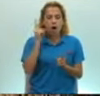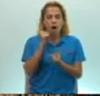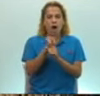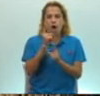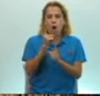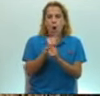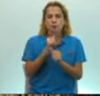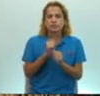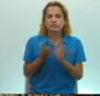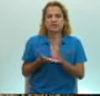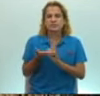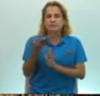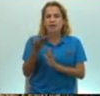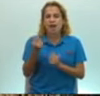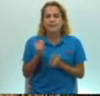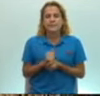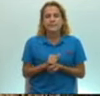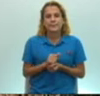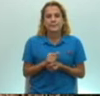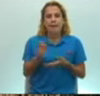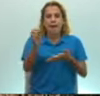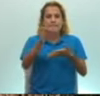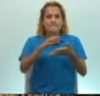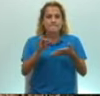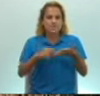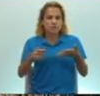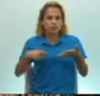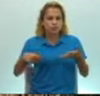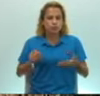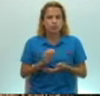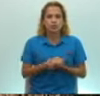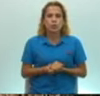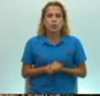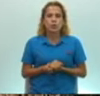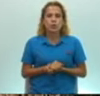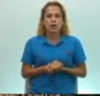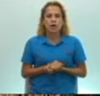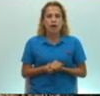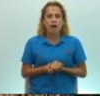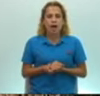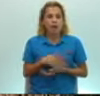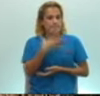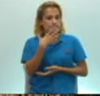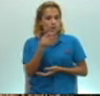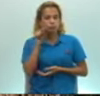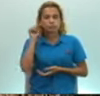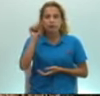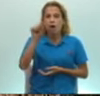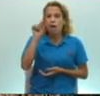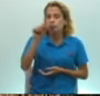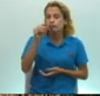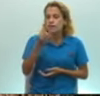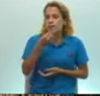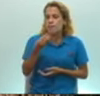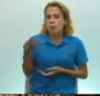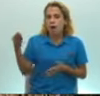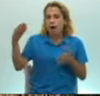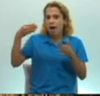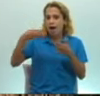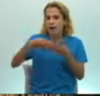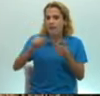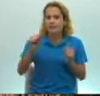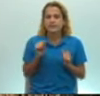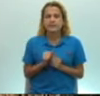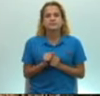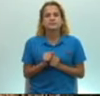Aquí pueden ustedes encontrar también el desarrollo de la pintura que va a tener Roma. A mí me gustaría